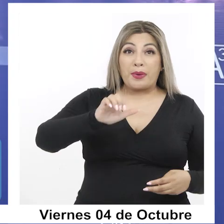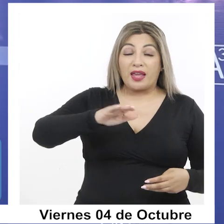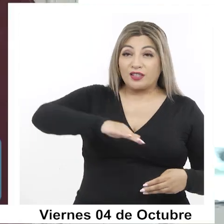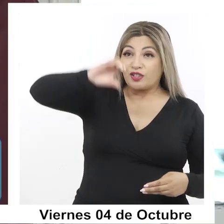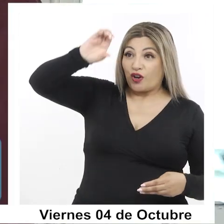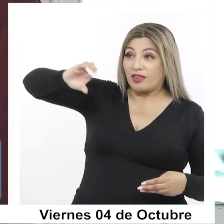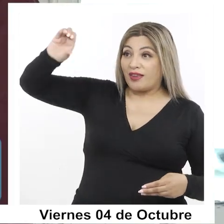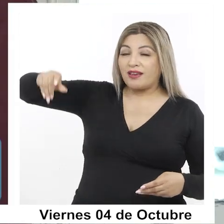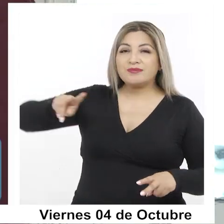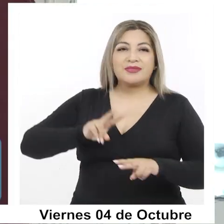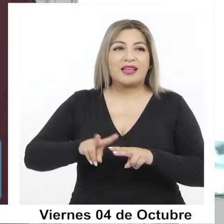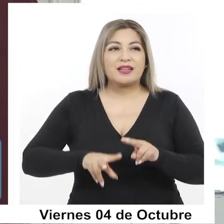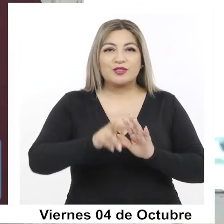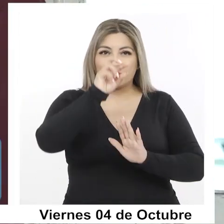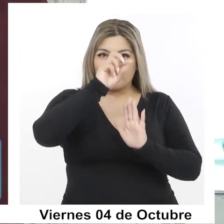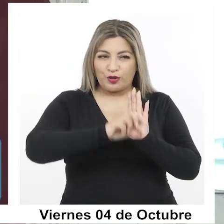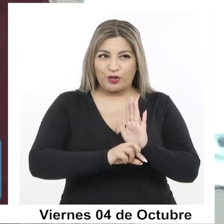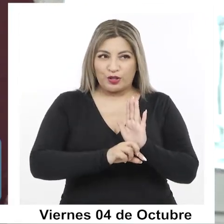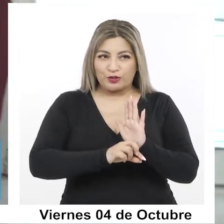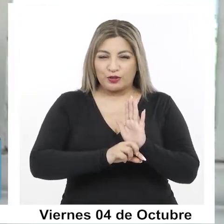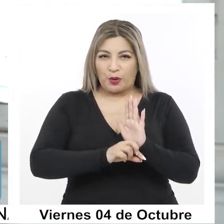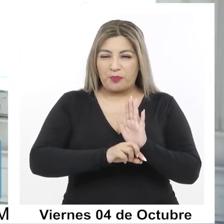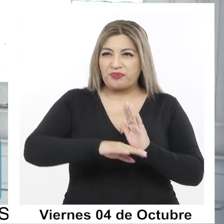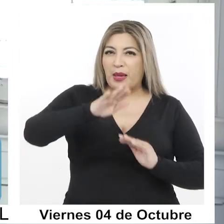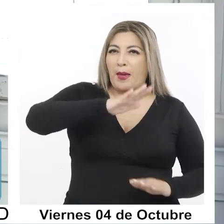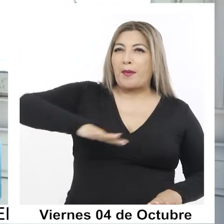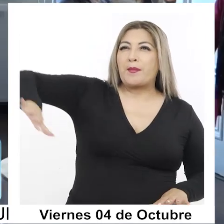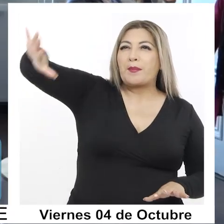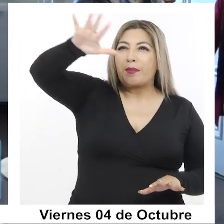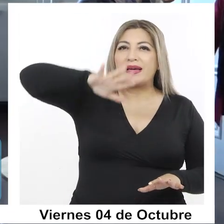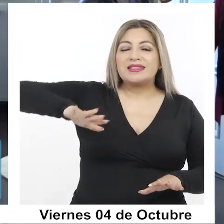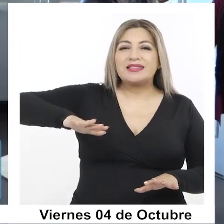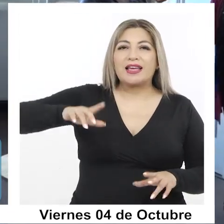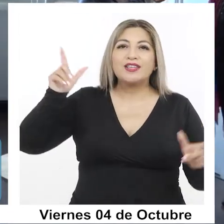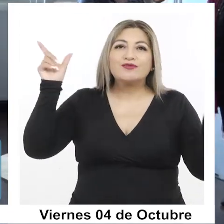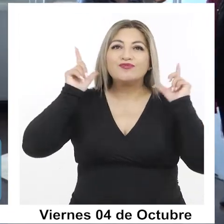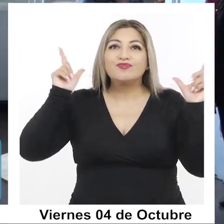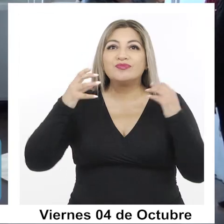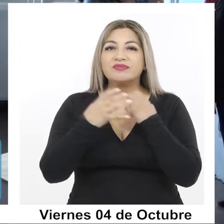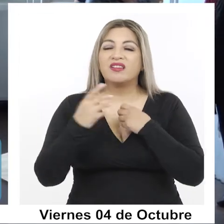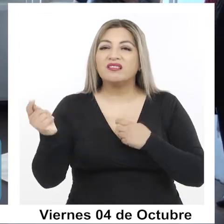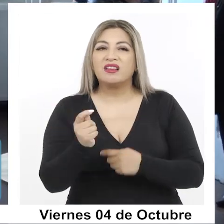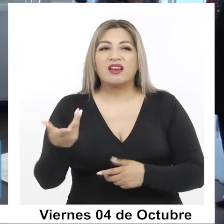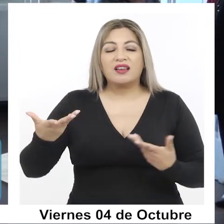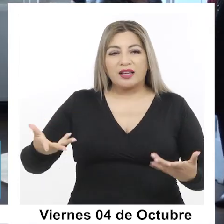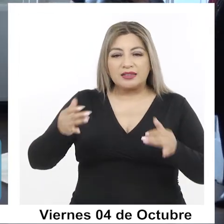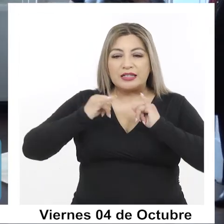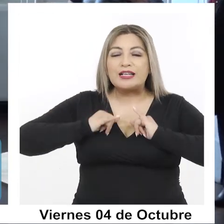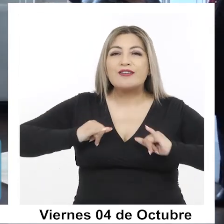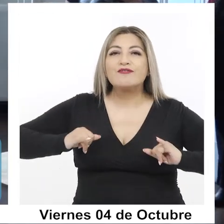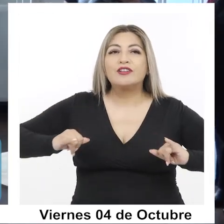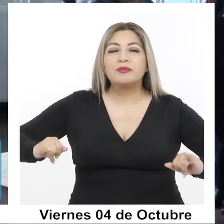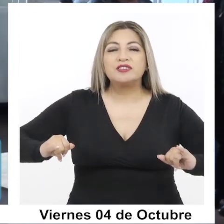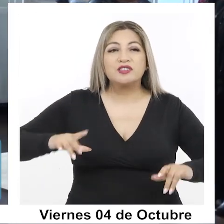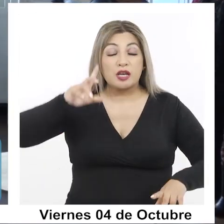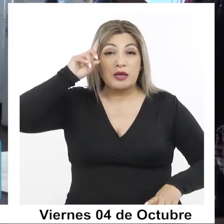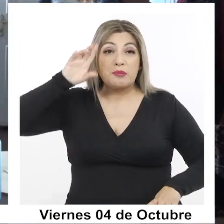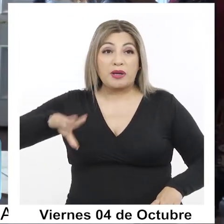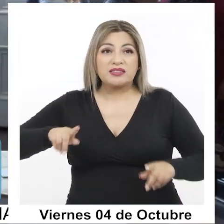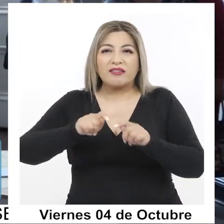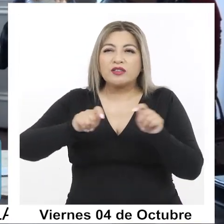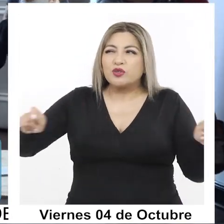se desarrolló el proyecto Paisajes Sonoros de Tarapacá. La idea, dejar un registro y medición del